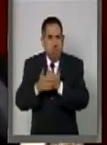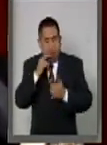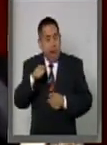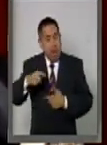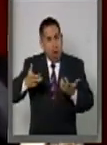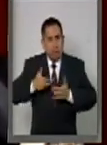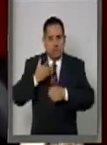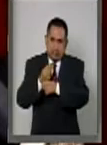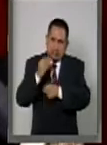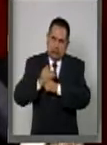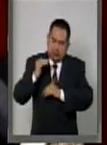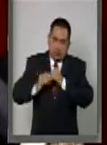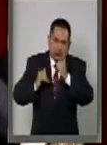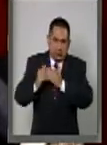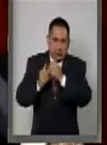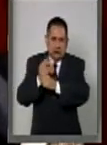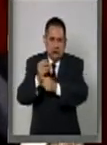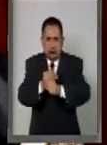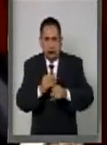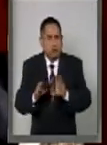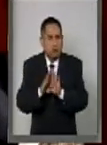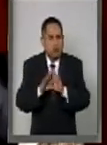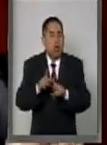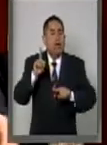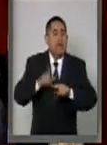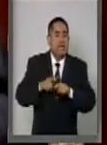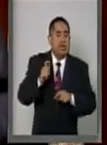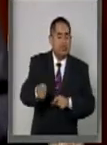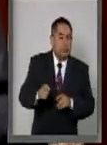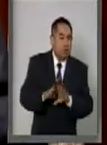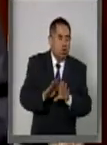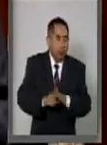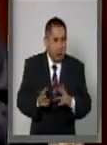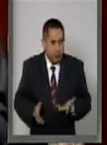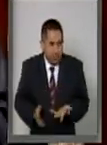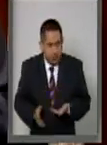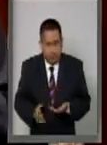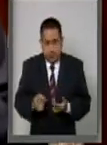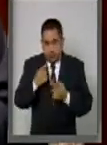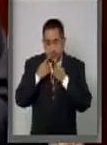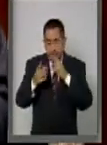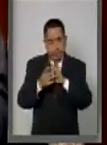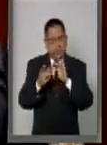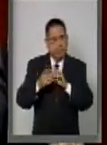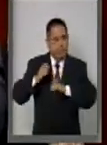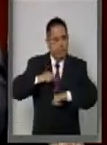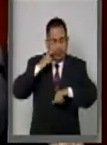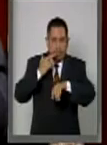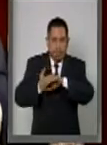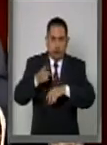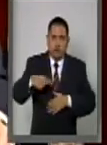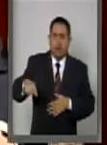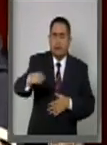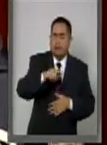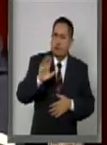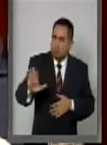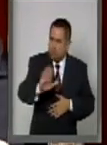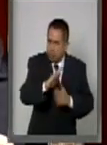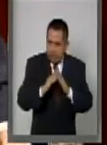reconstrucción, involucrándolos en las definiciones que tienen que ver con el restablecimiento de las condiciones materiales de su propio